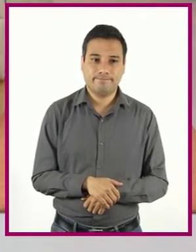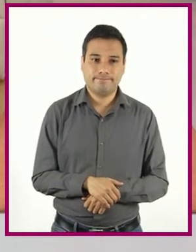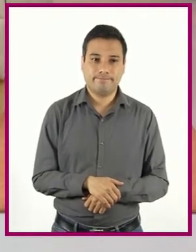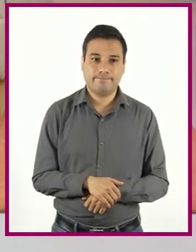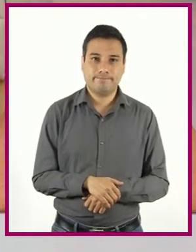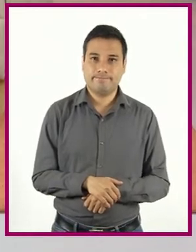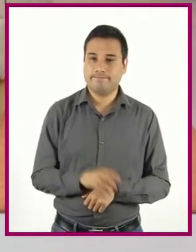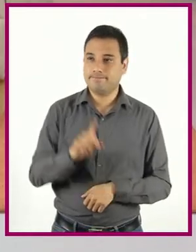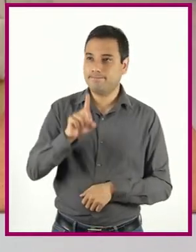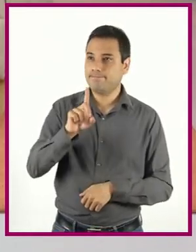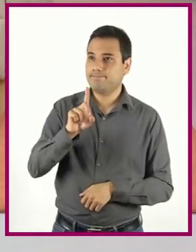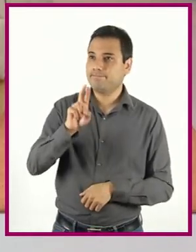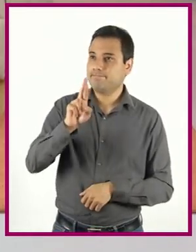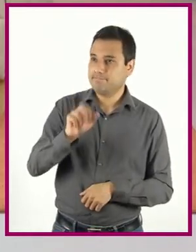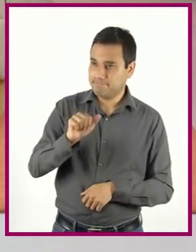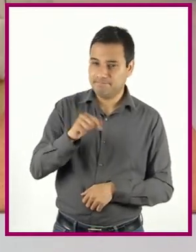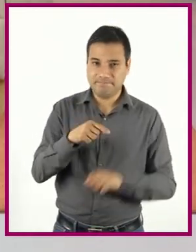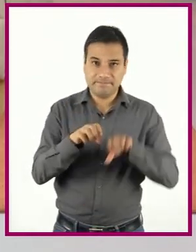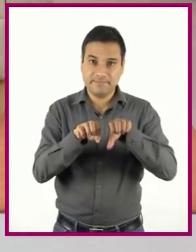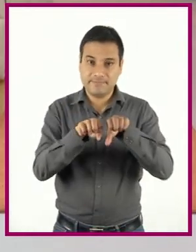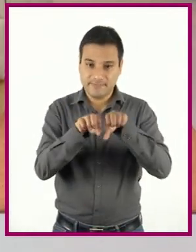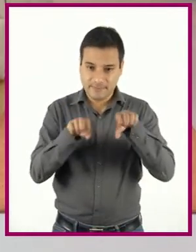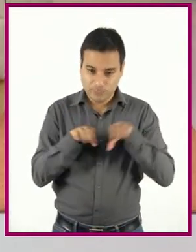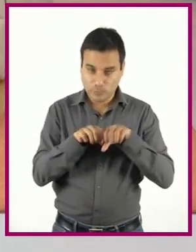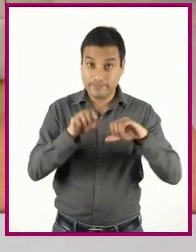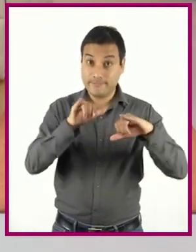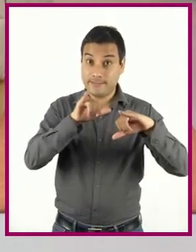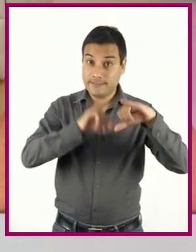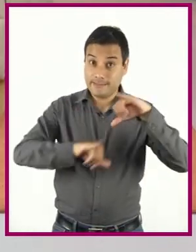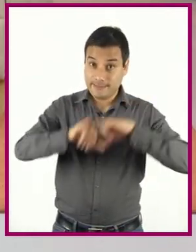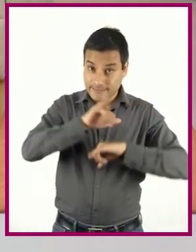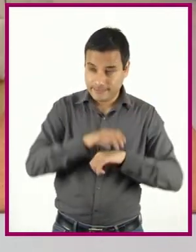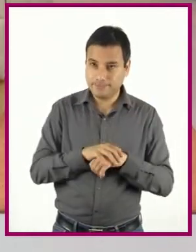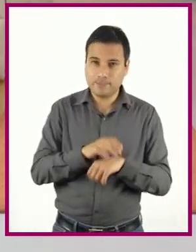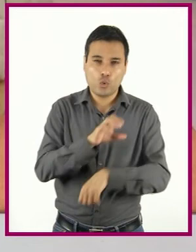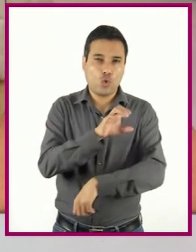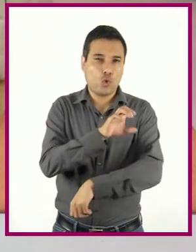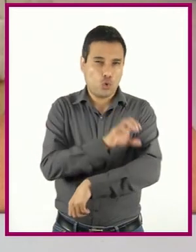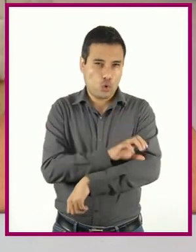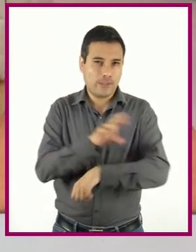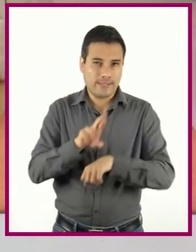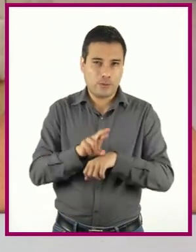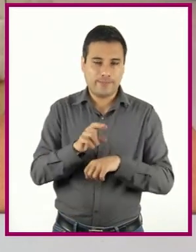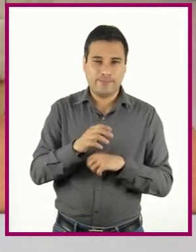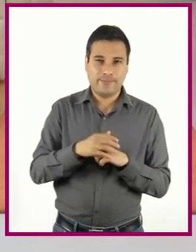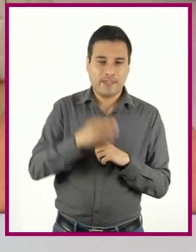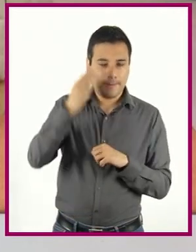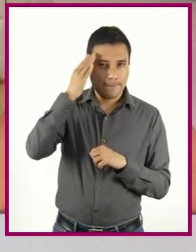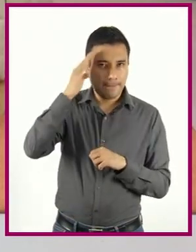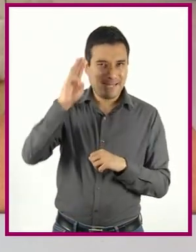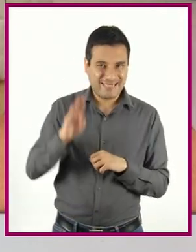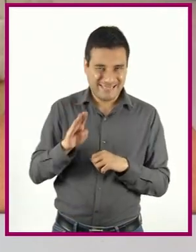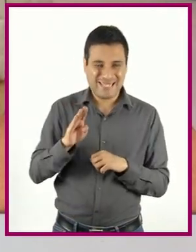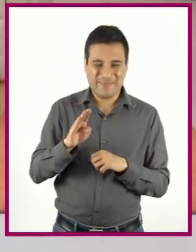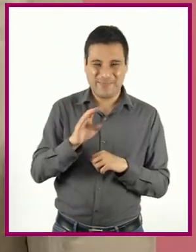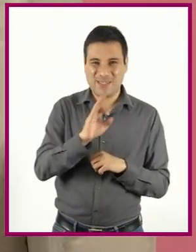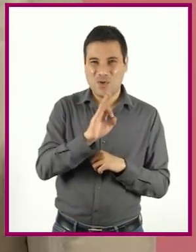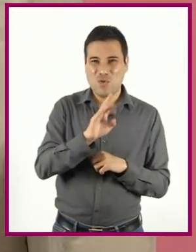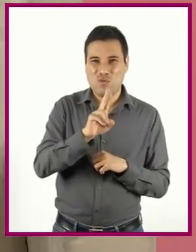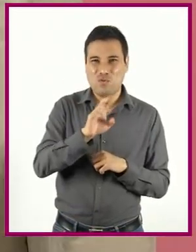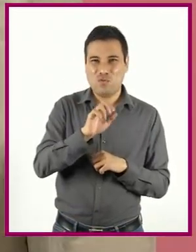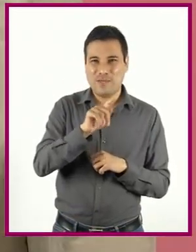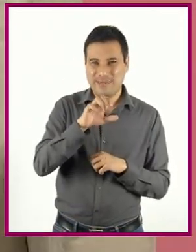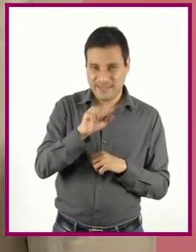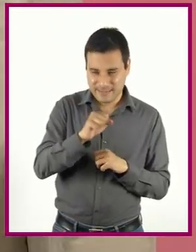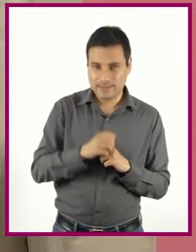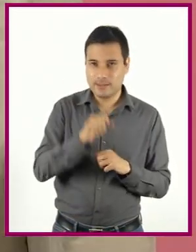Doctora, a nombre del equipo de Ciencias Químicas, de su coordinadora, la maestra Hilda María Fuentes López, de